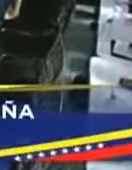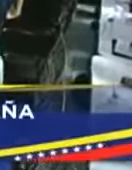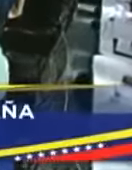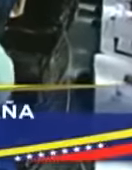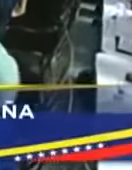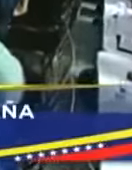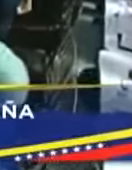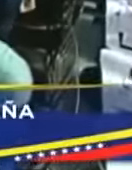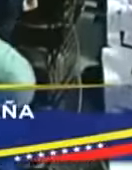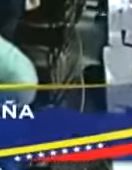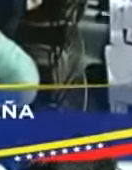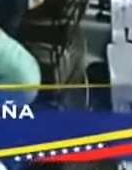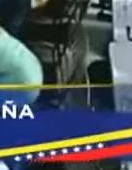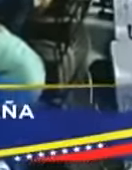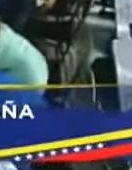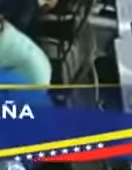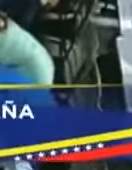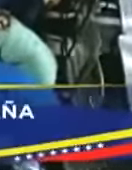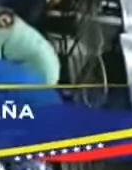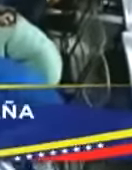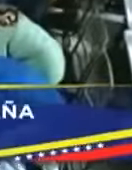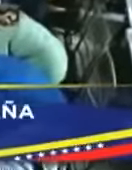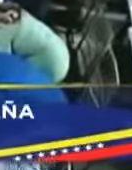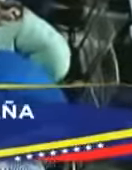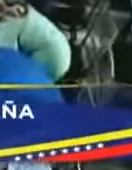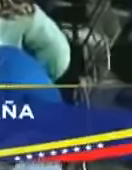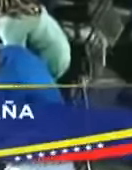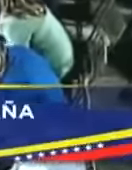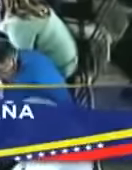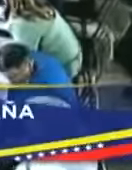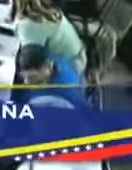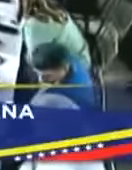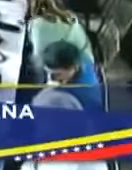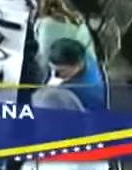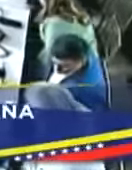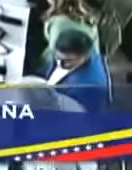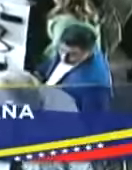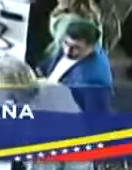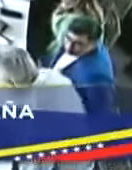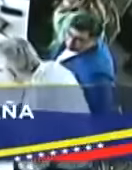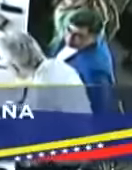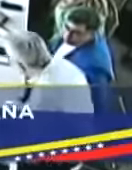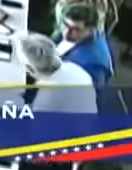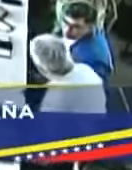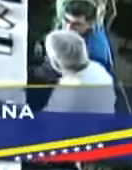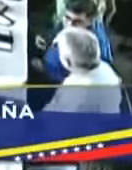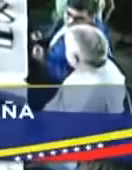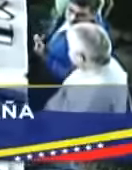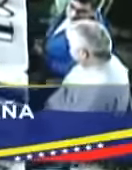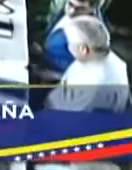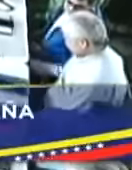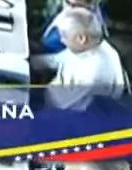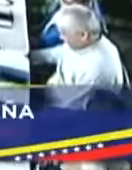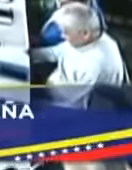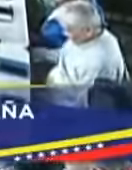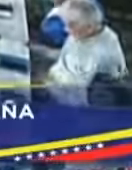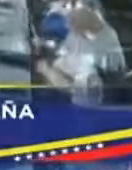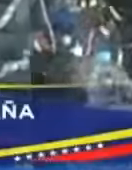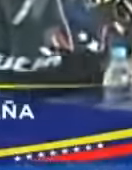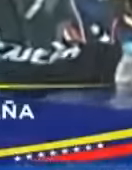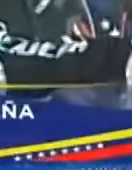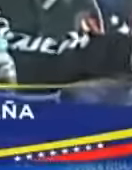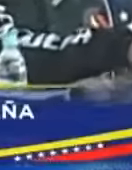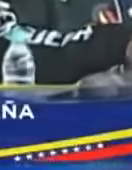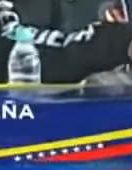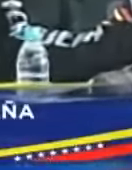Venezuela, deben tener ya estructurado su 1x10 rumbo justamente a las elecciones del 28